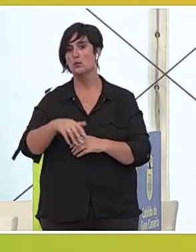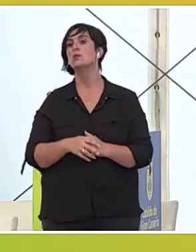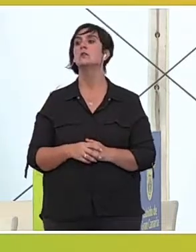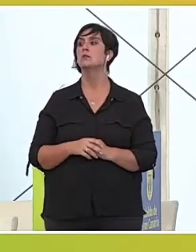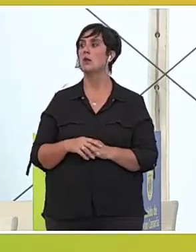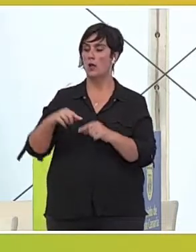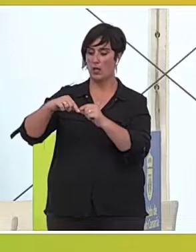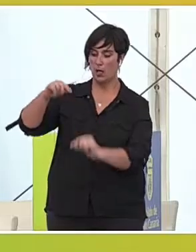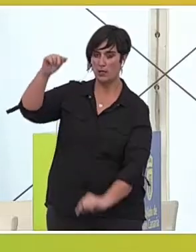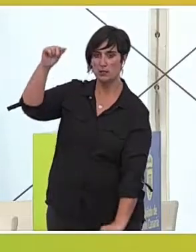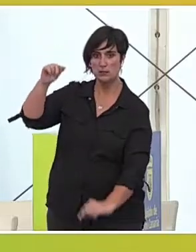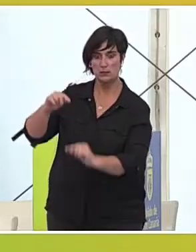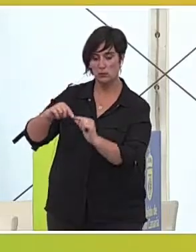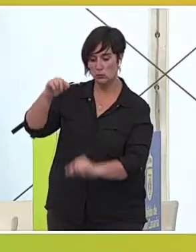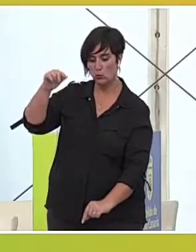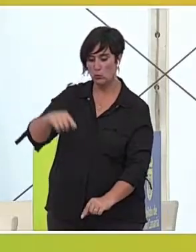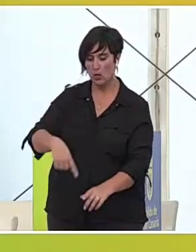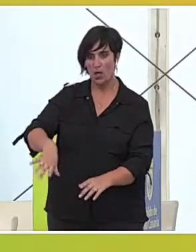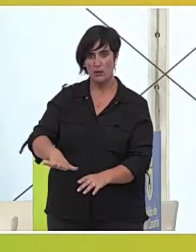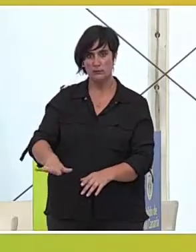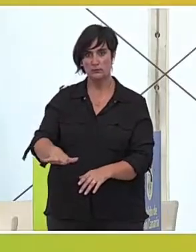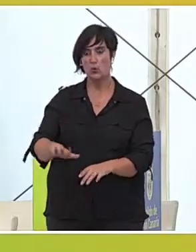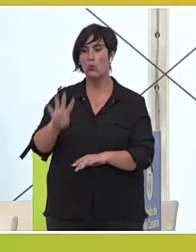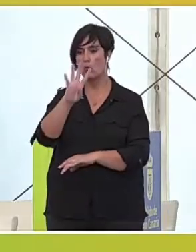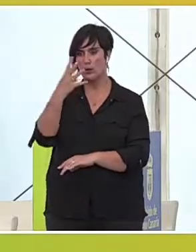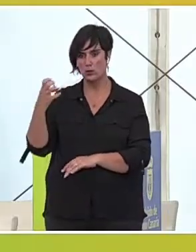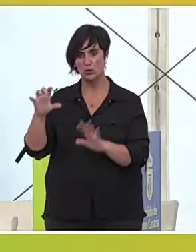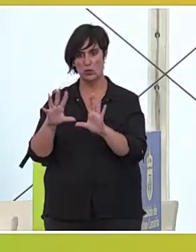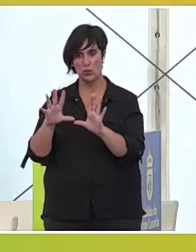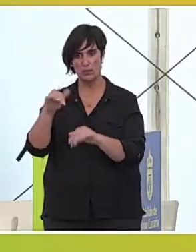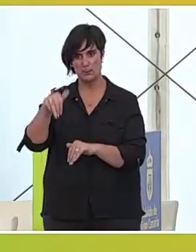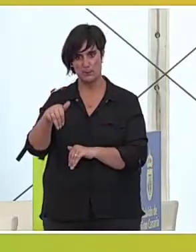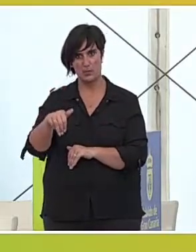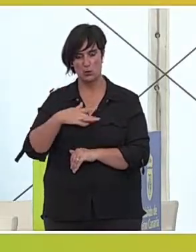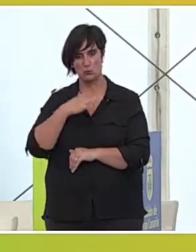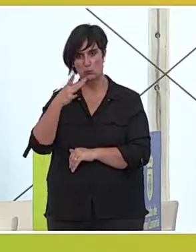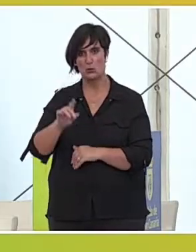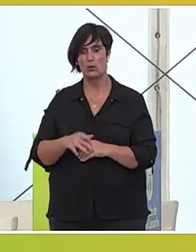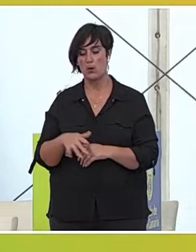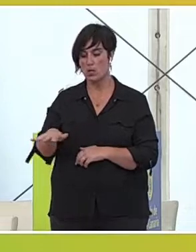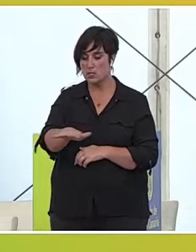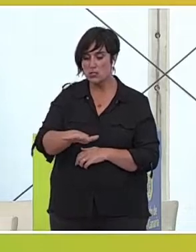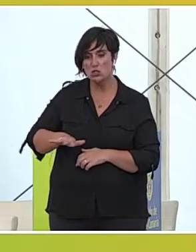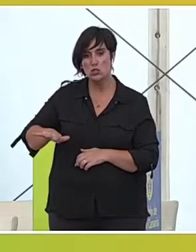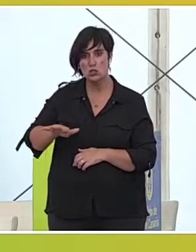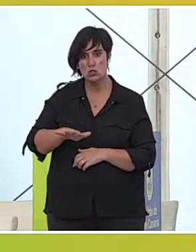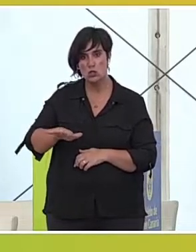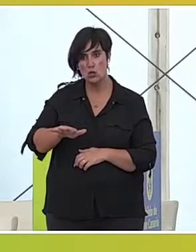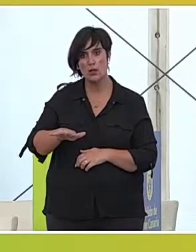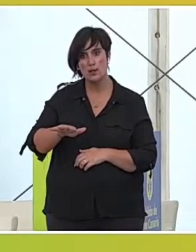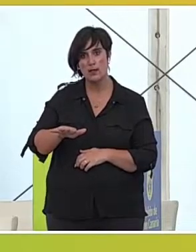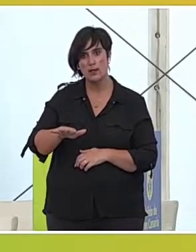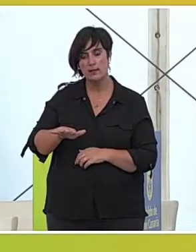A esta altura teníamos los 410 metros de profundidad. Esta zona equivale a